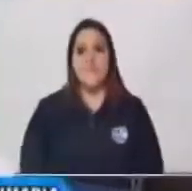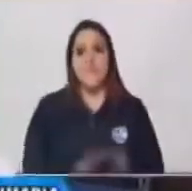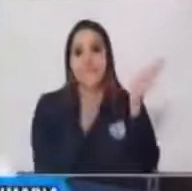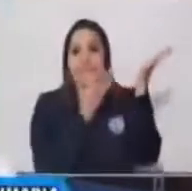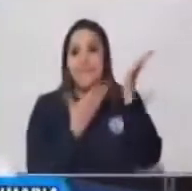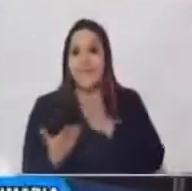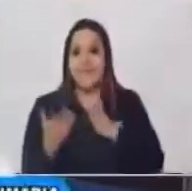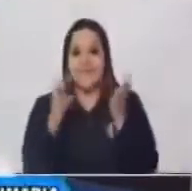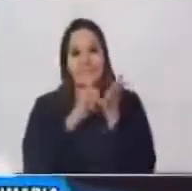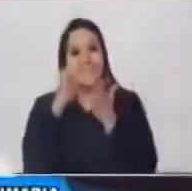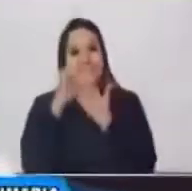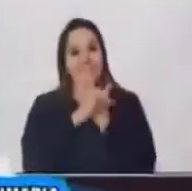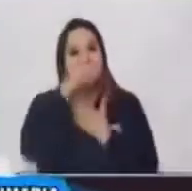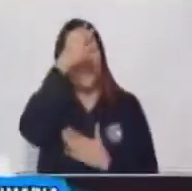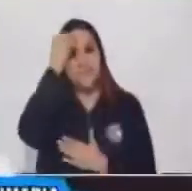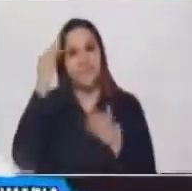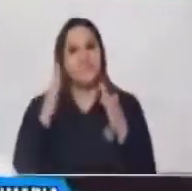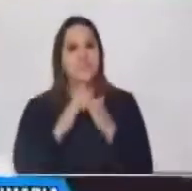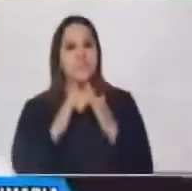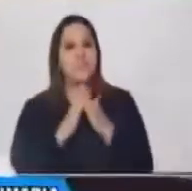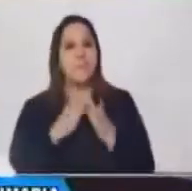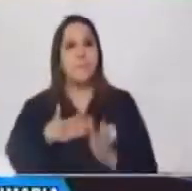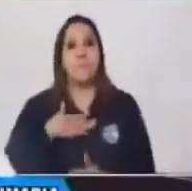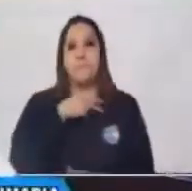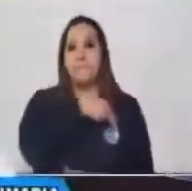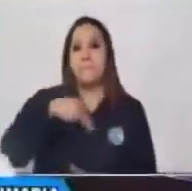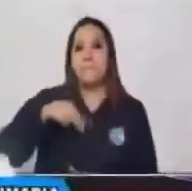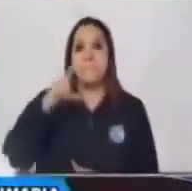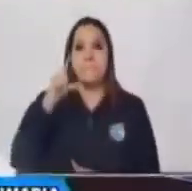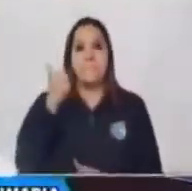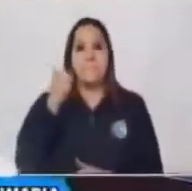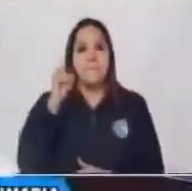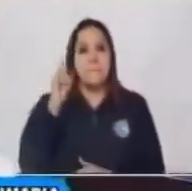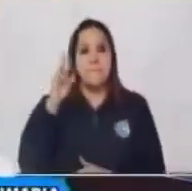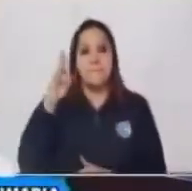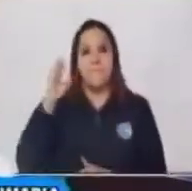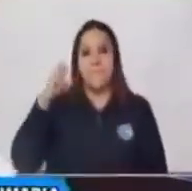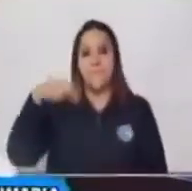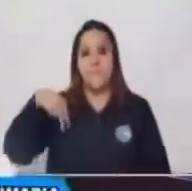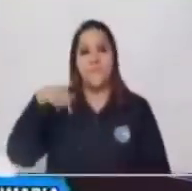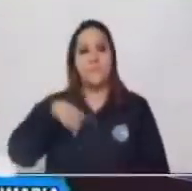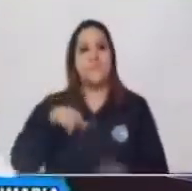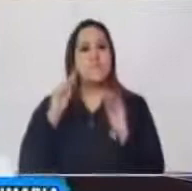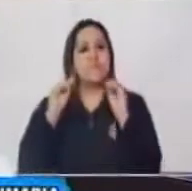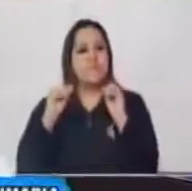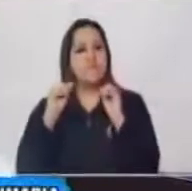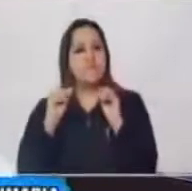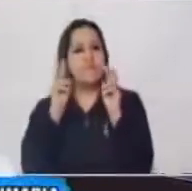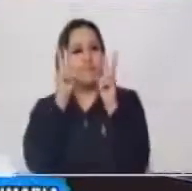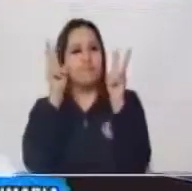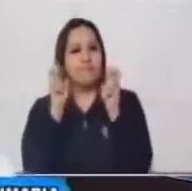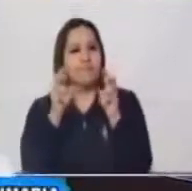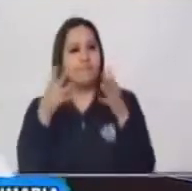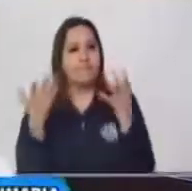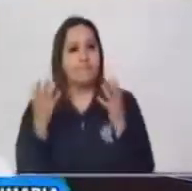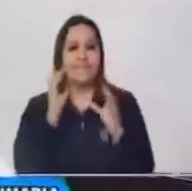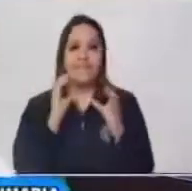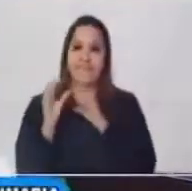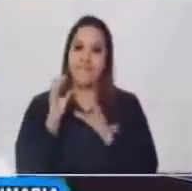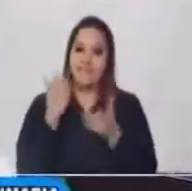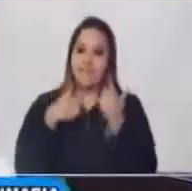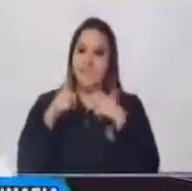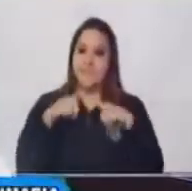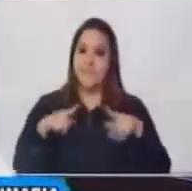Bienvenidos a este espacio educativo Aprendo en Casa. Mi nombre es Lauren Calderón y hoy voy a trabajar con ustedes un tema del área de comunicación y